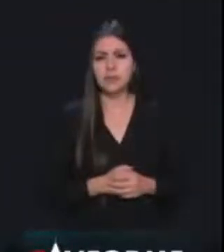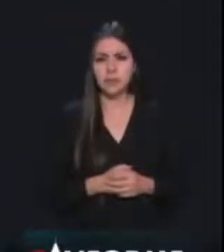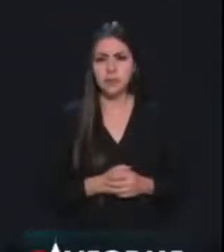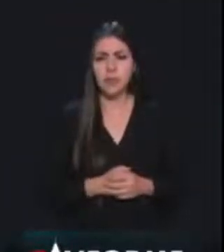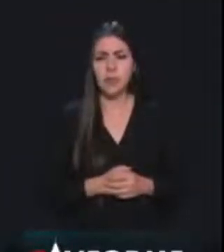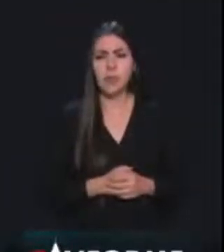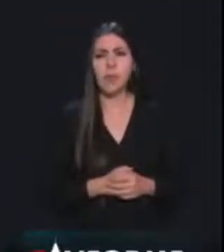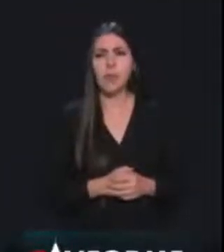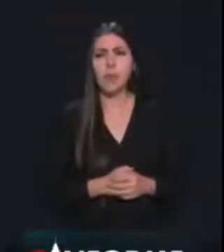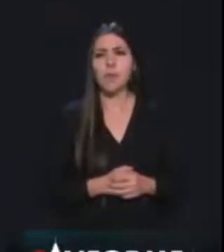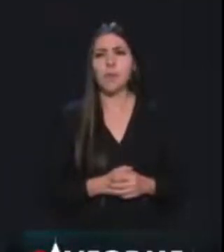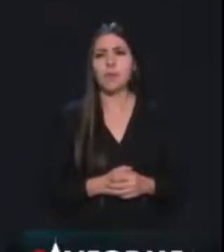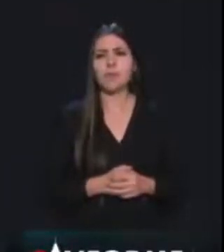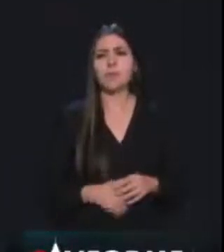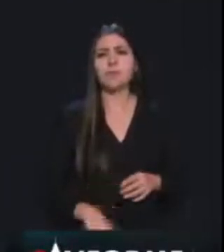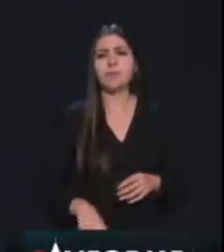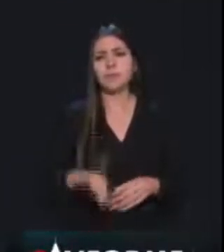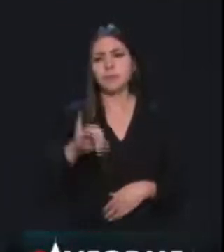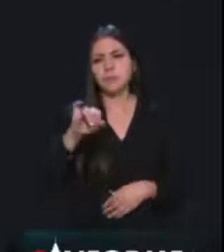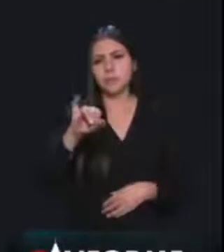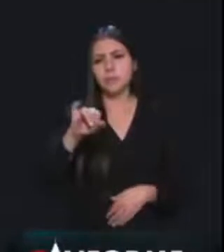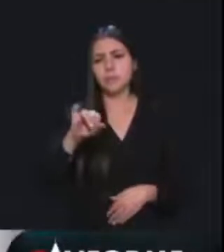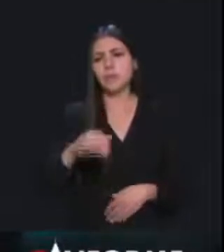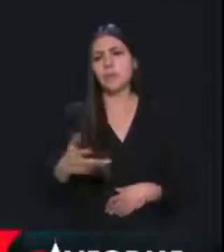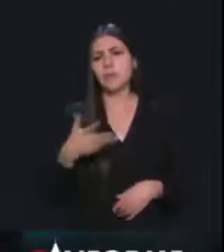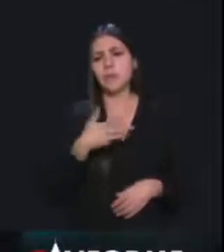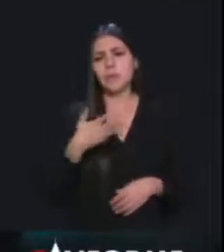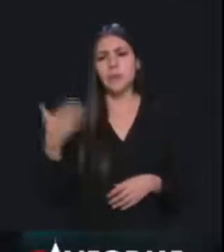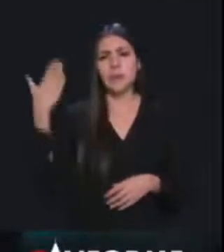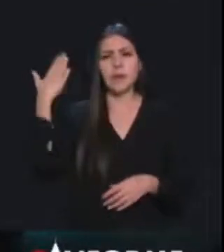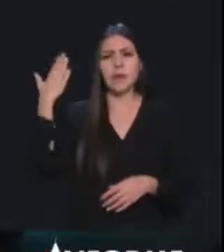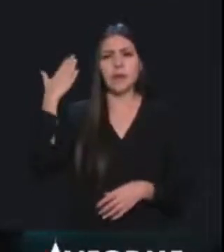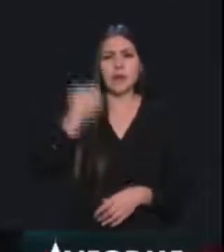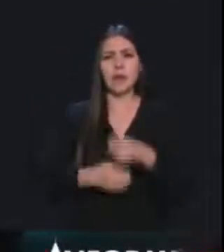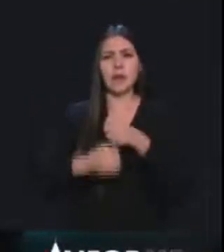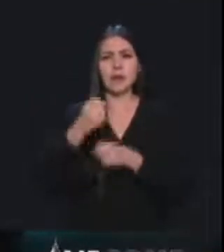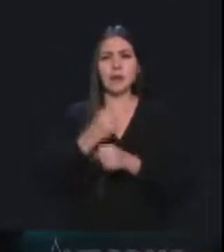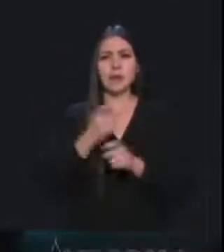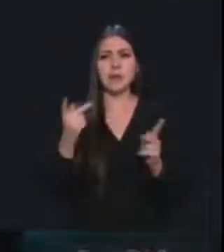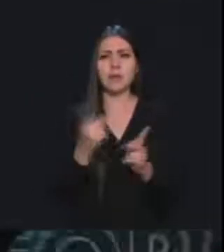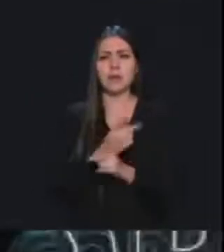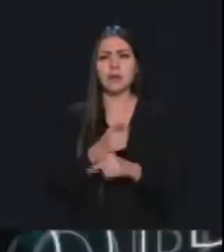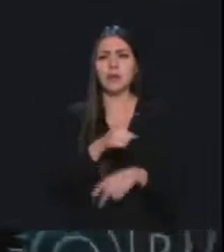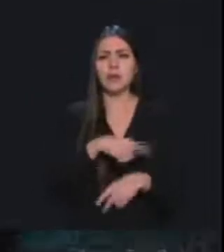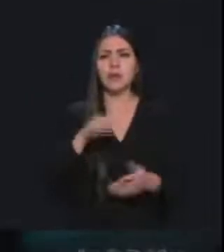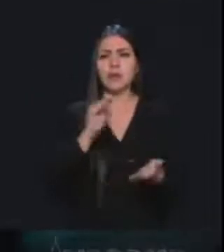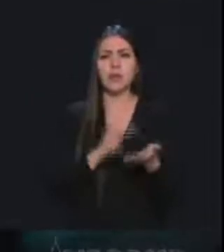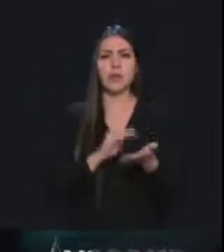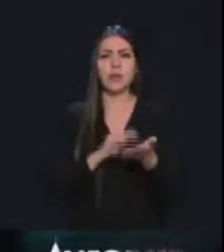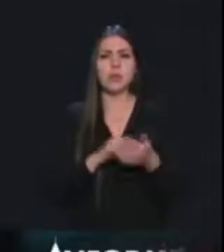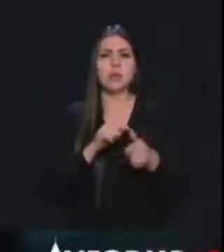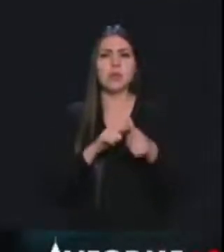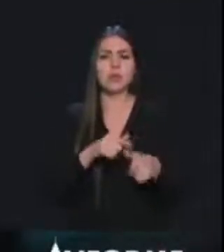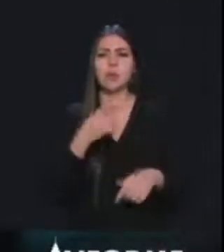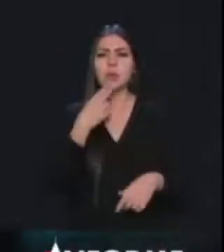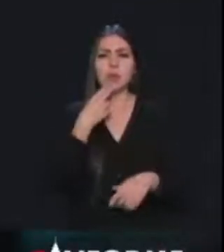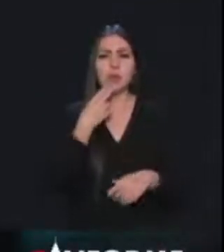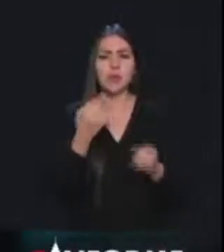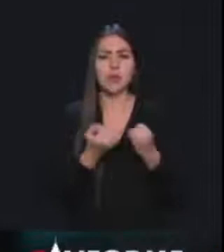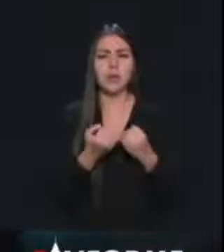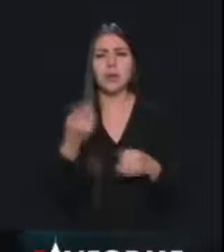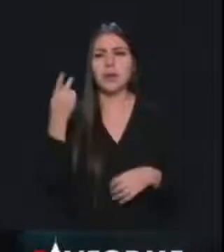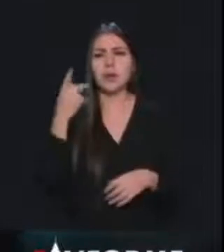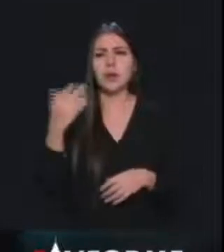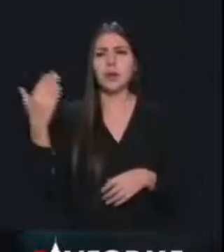Así es, de hecho muchos que lo hicieron digamos hace ya algunos años siguen funcionando como tal. Me parece que está parado desde